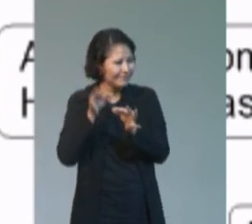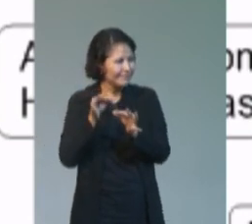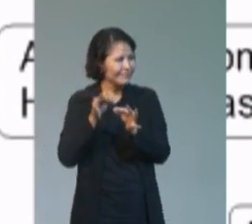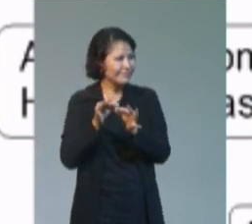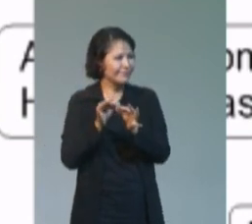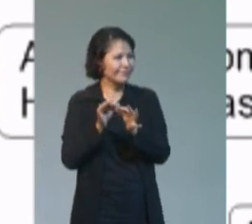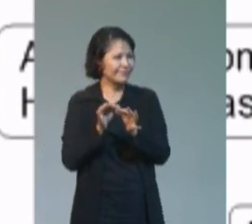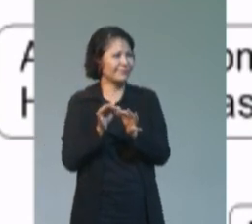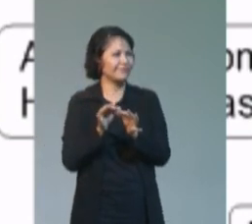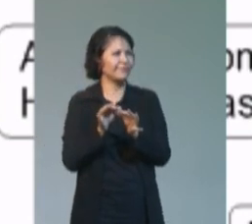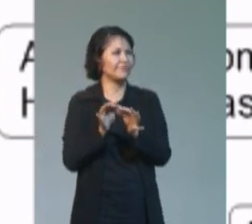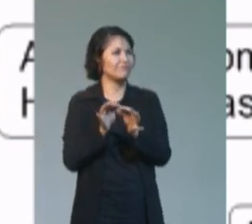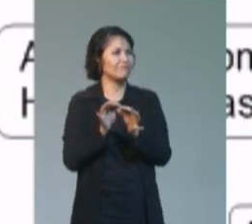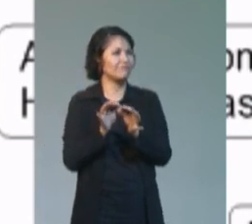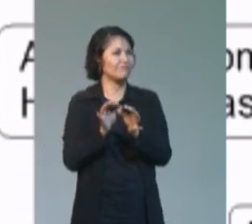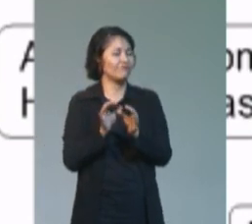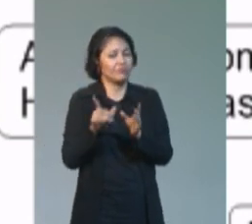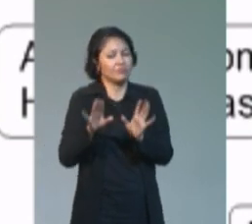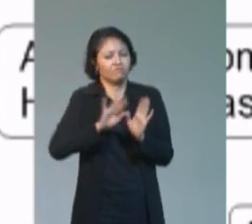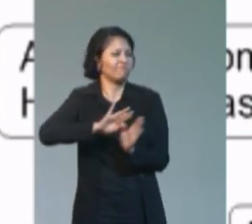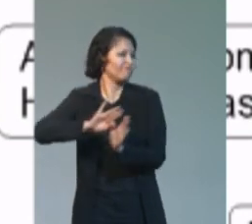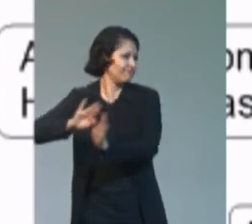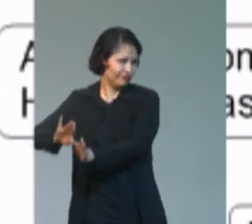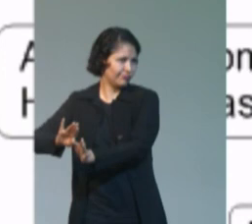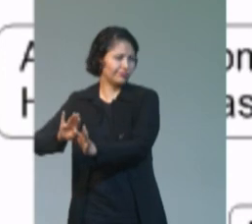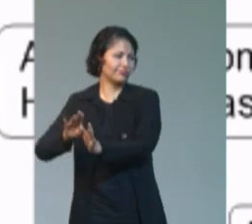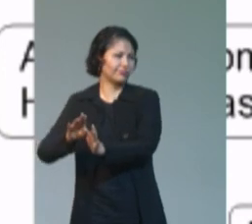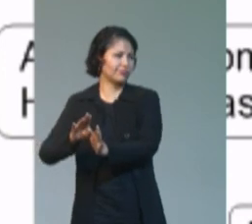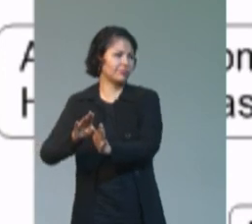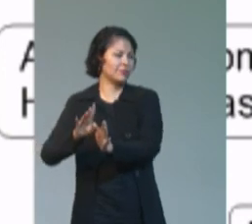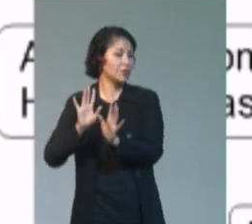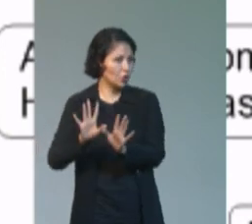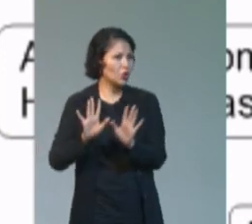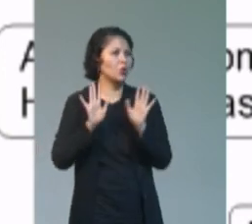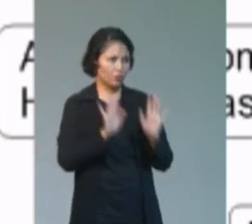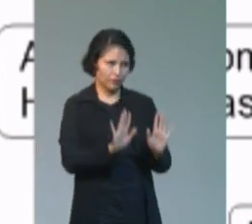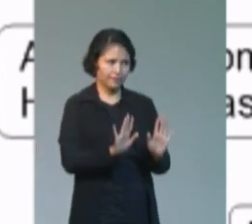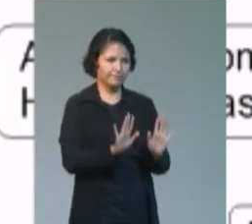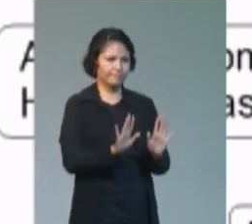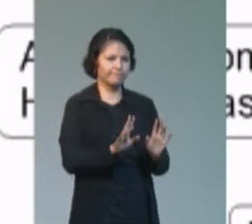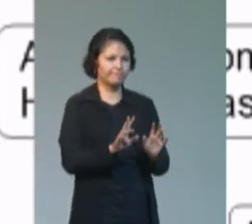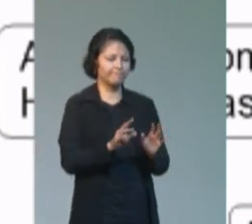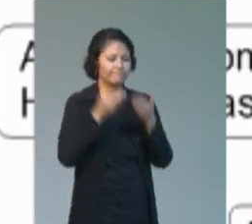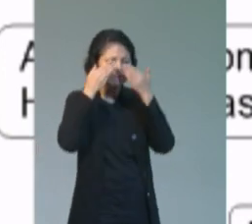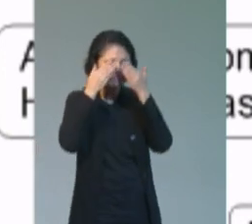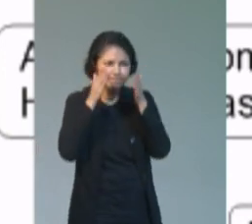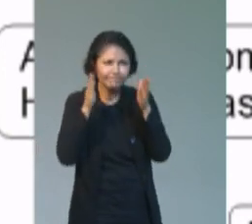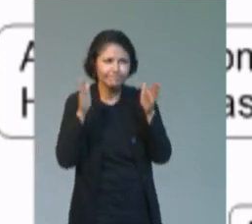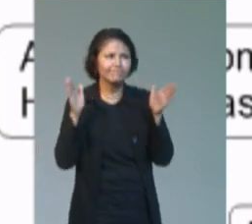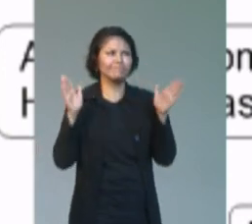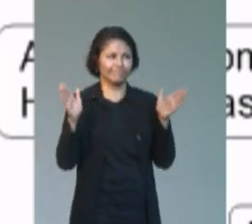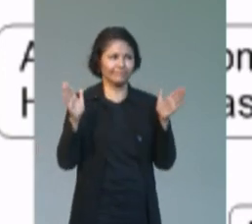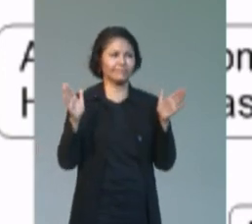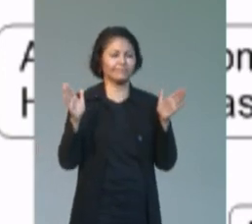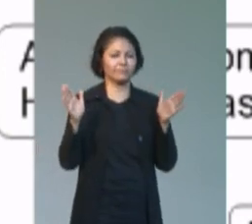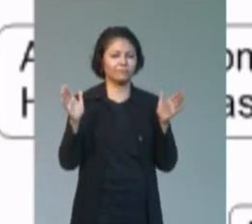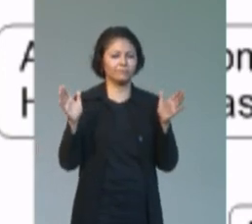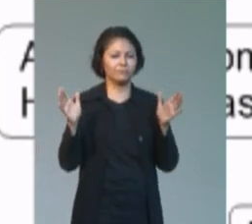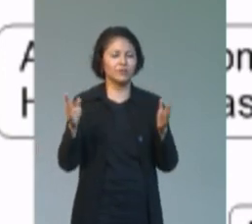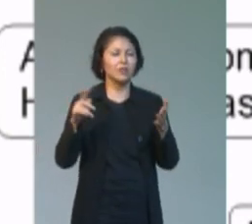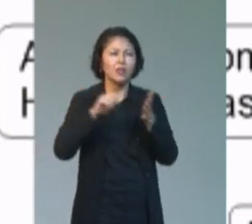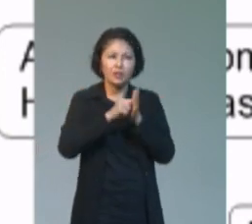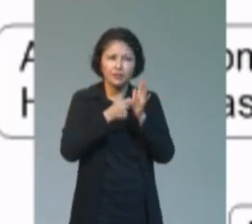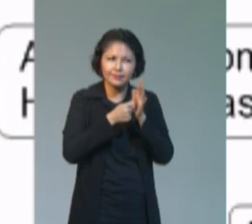algo que no sirva para nada es tener en cuenta muchos aspectos evidentemente uno en los entornos tecnológicos